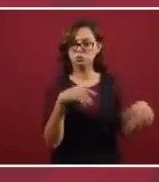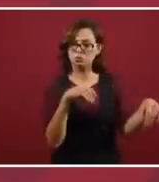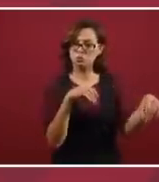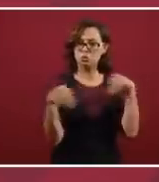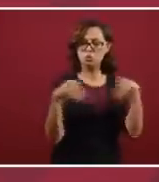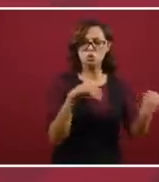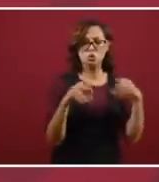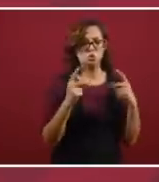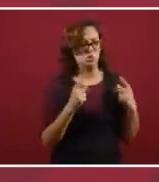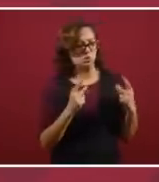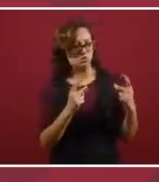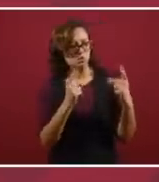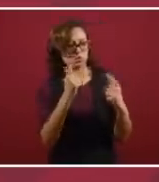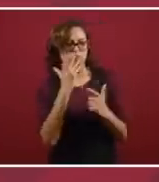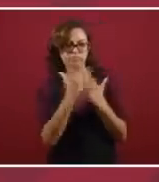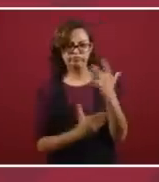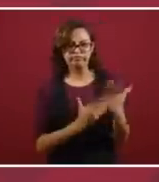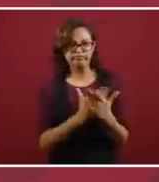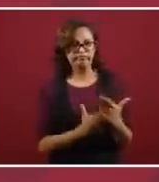propositivo.